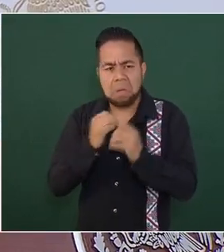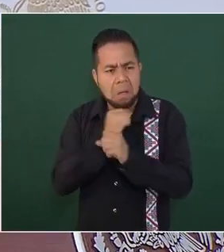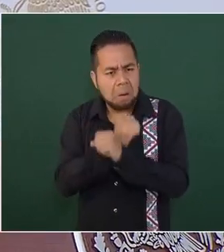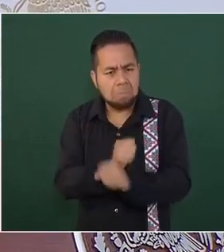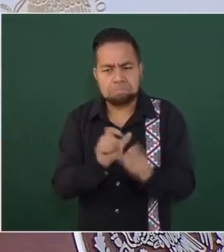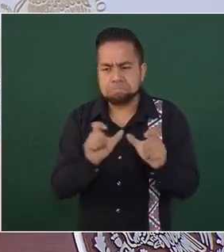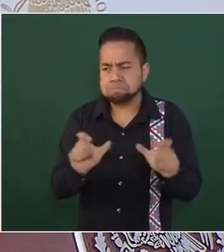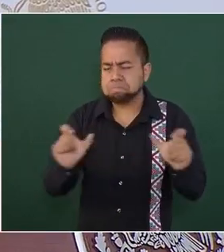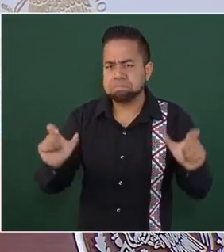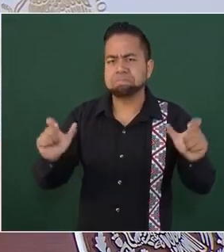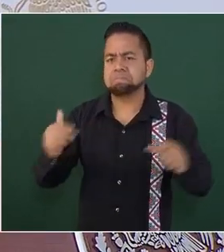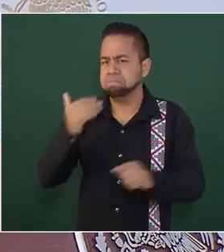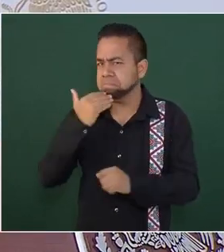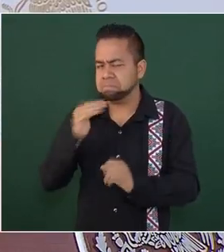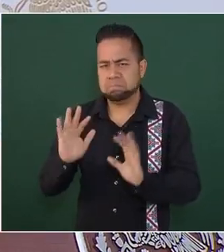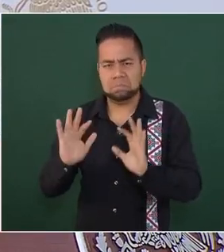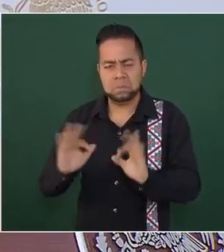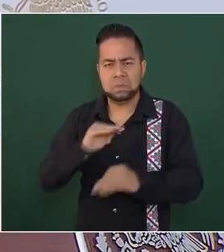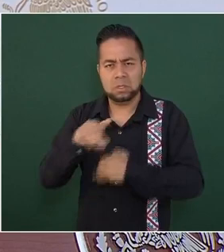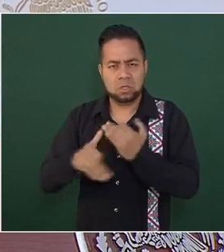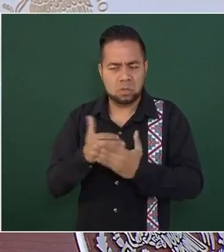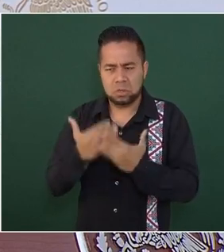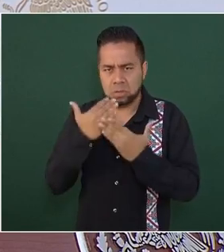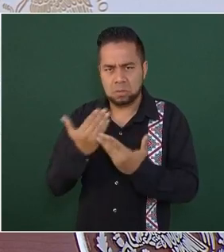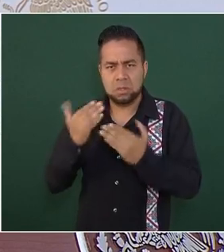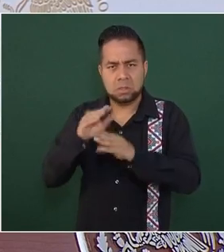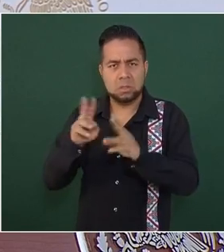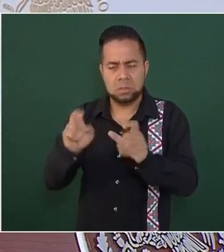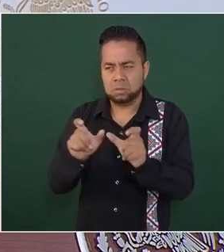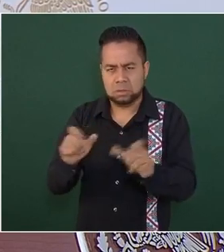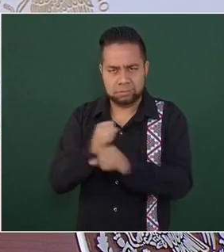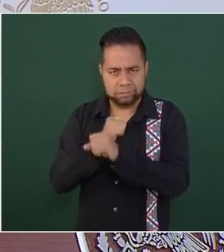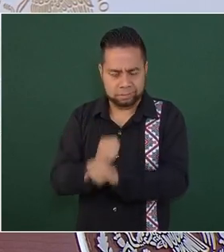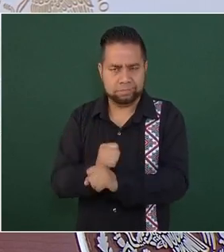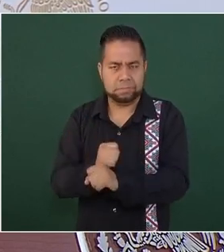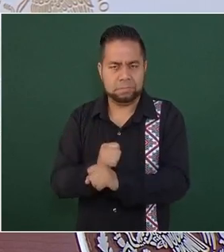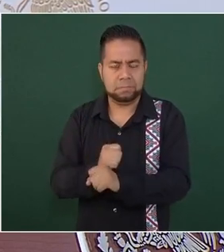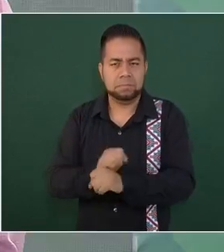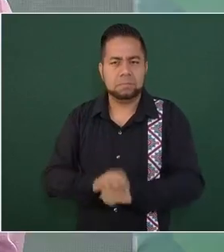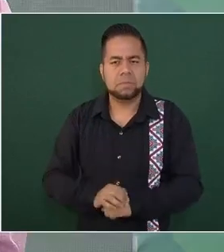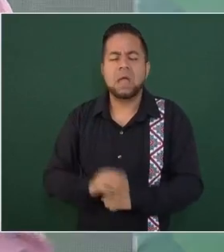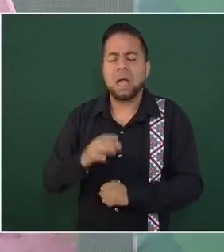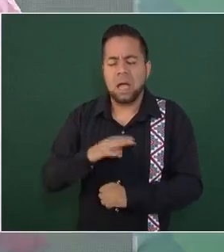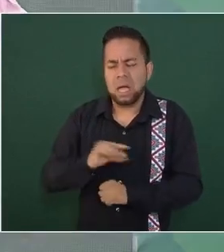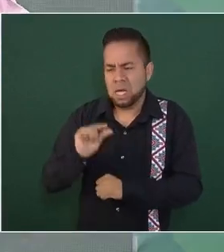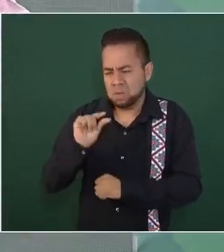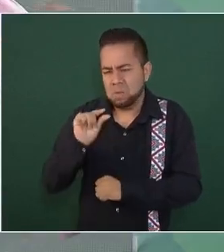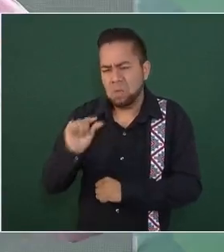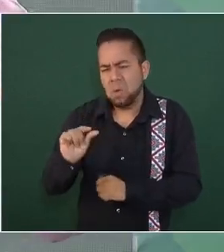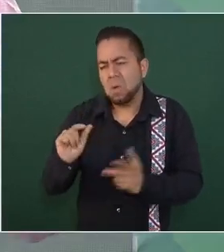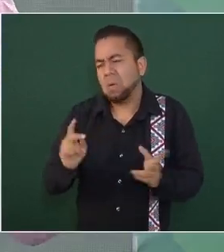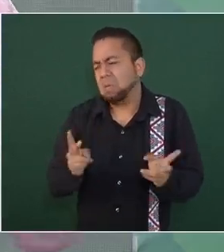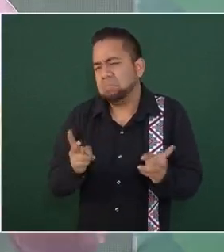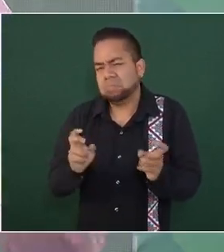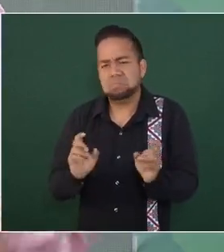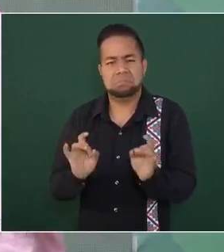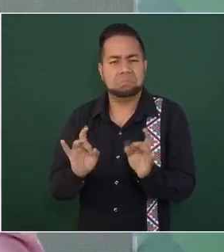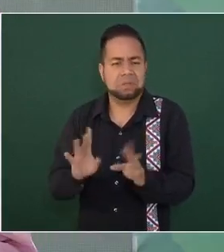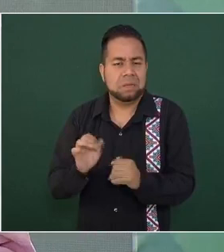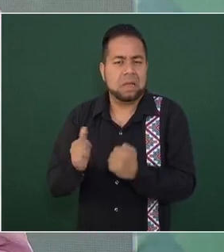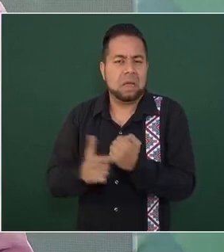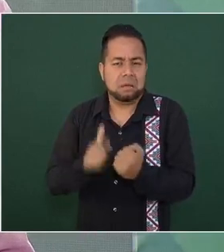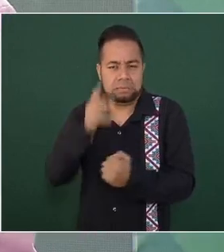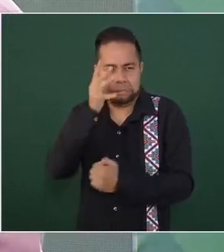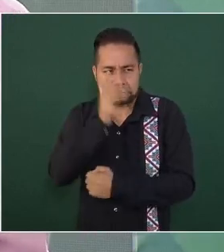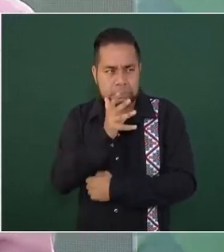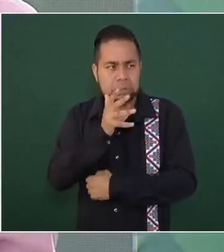en cuanto a inseguridad no quiere decir que no haya pero no